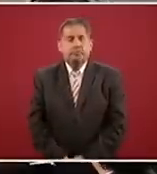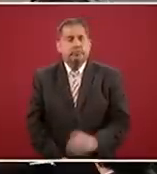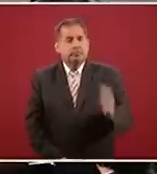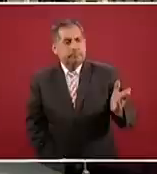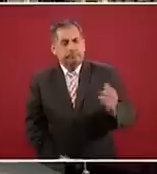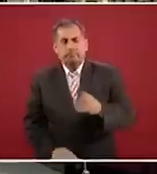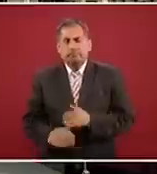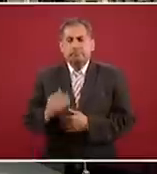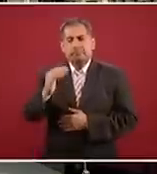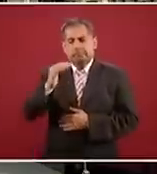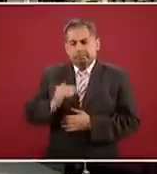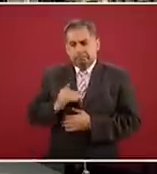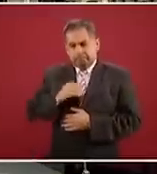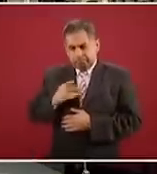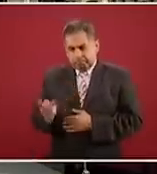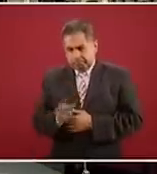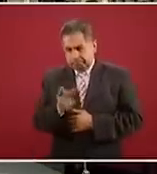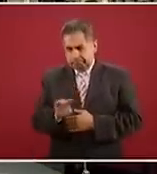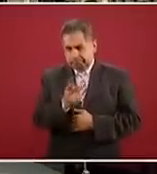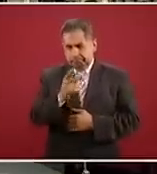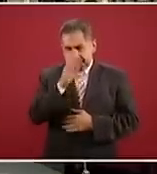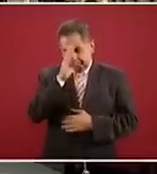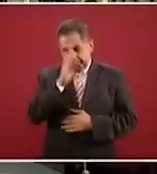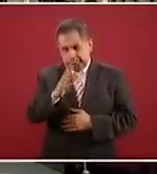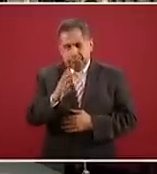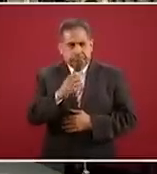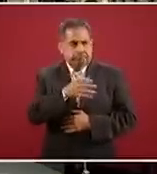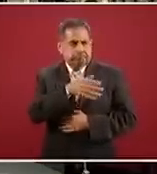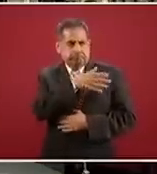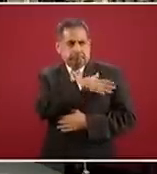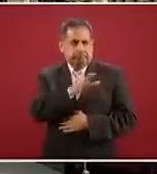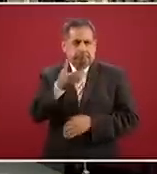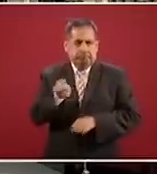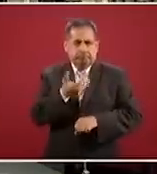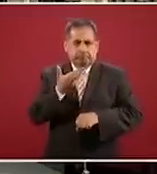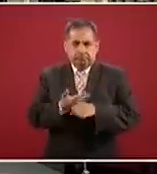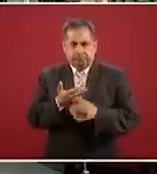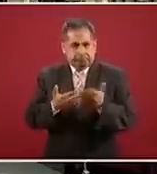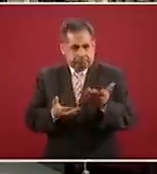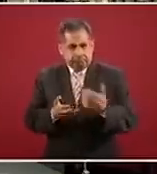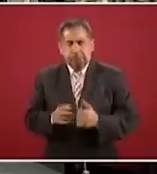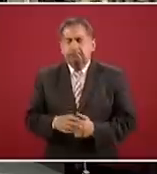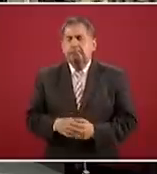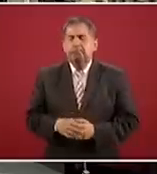siguiente pregunta, si me permite, sería para el almirante secretario. Sí.